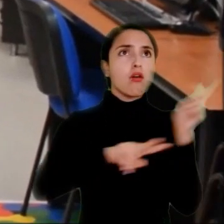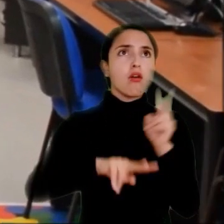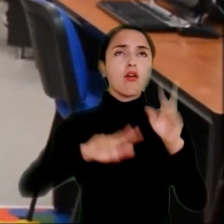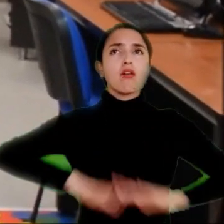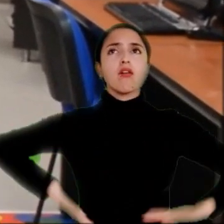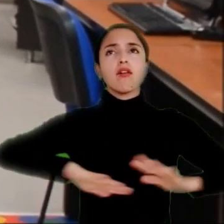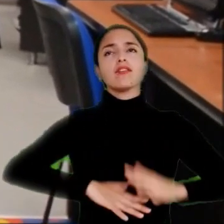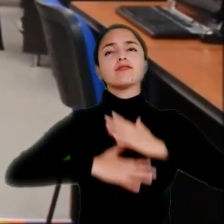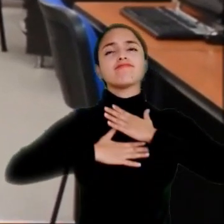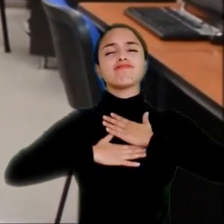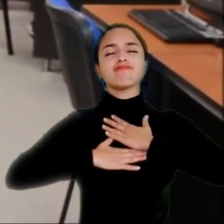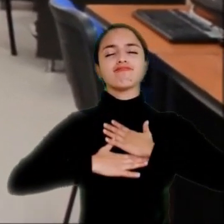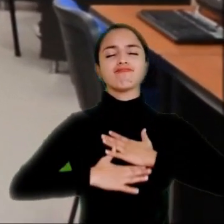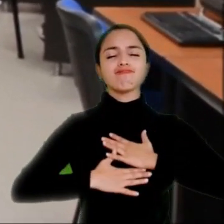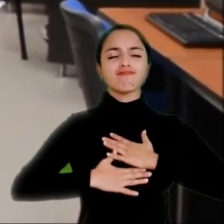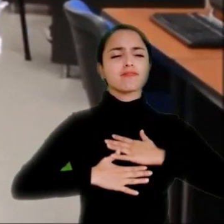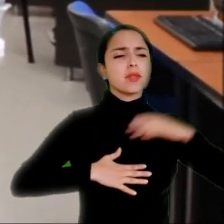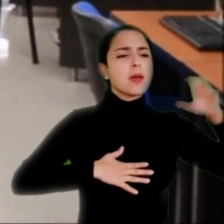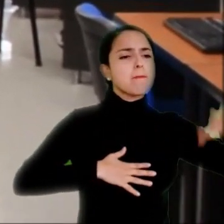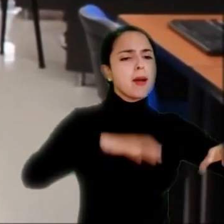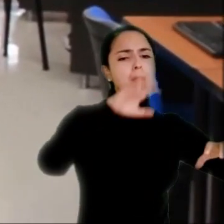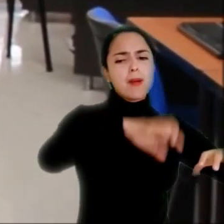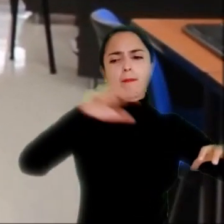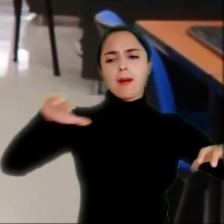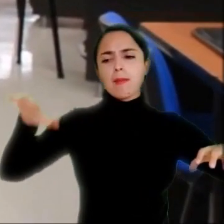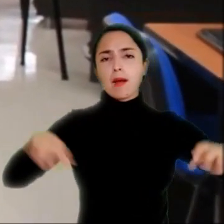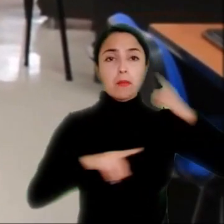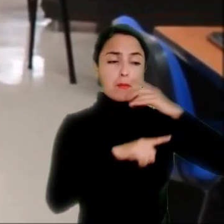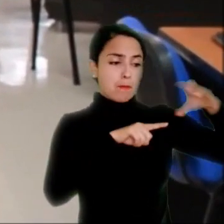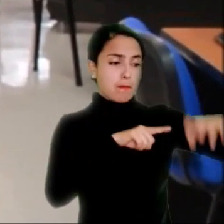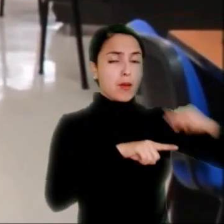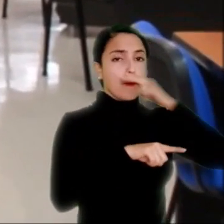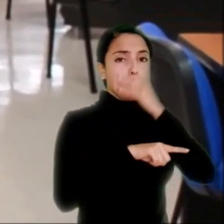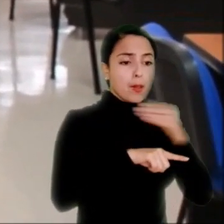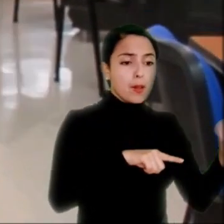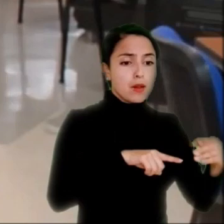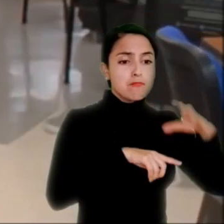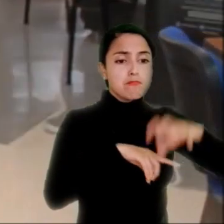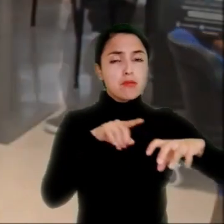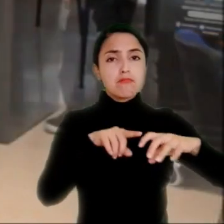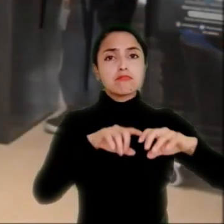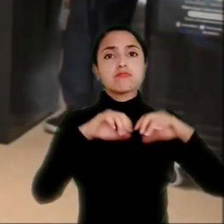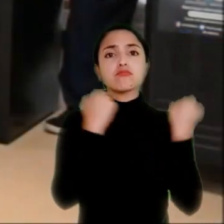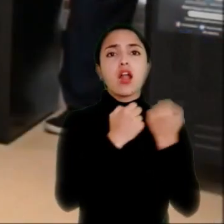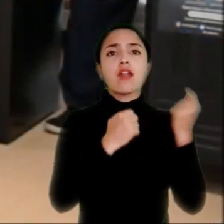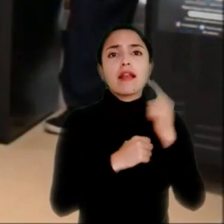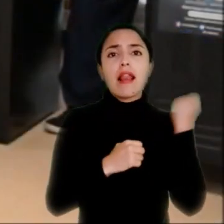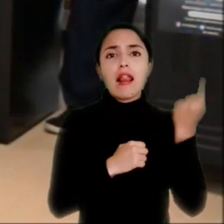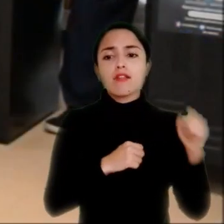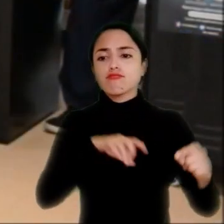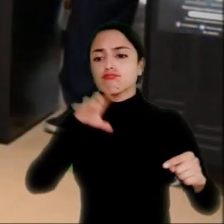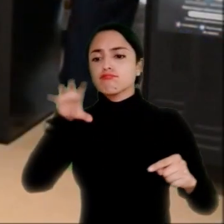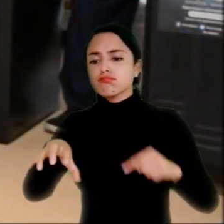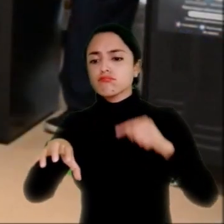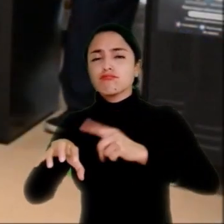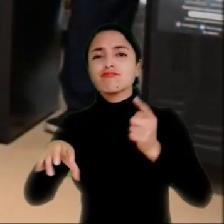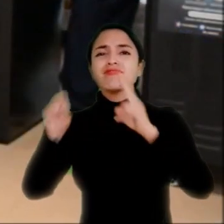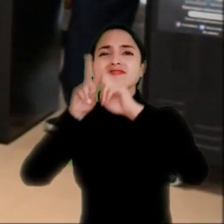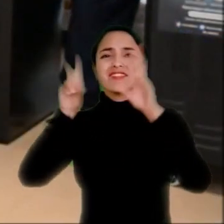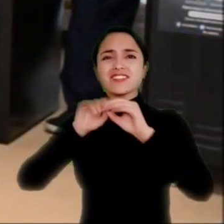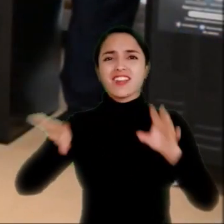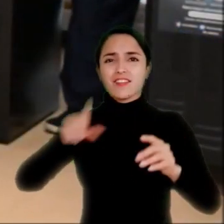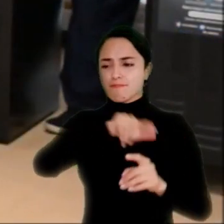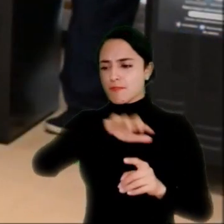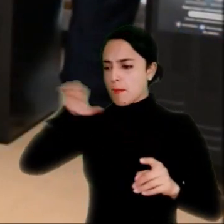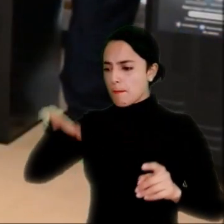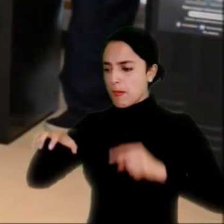lugar tranquilo, dotado de varios espacios como la sala infantil, la sala general, una sala de internet y